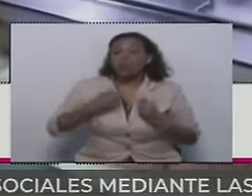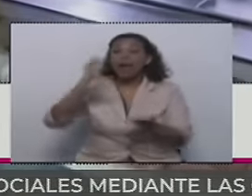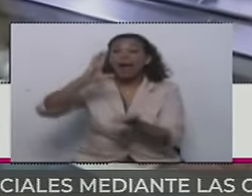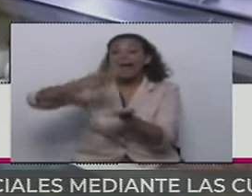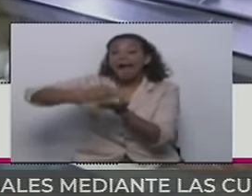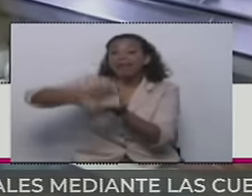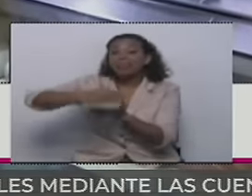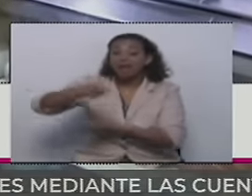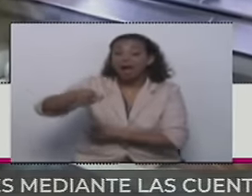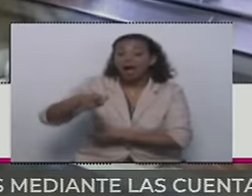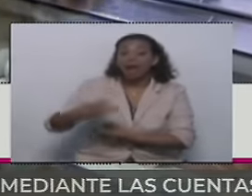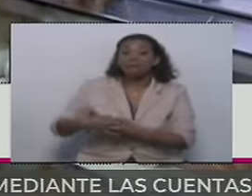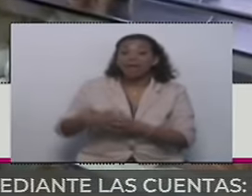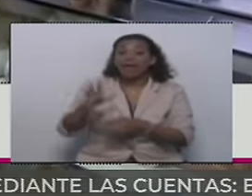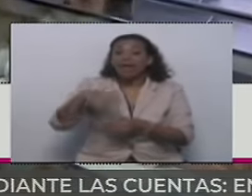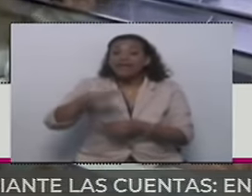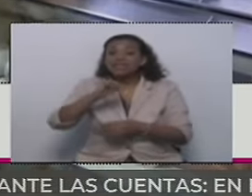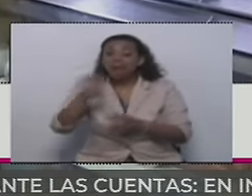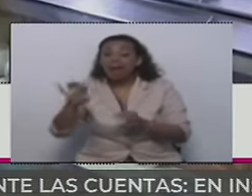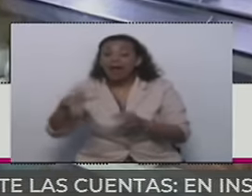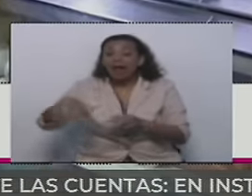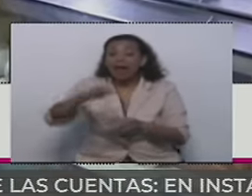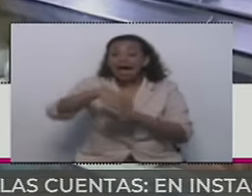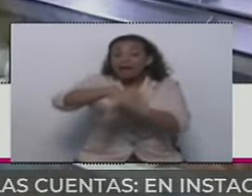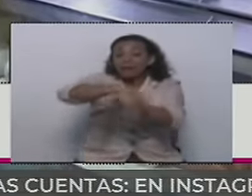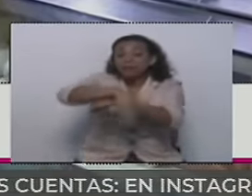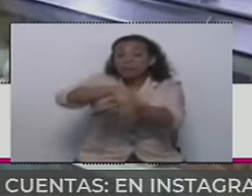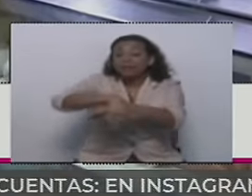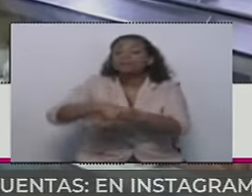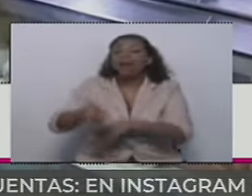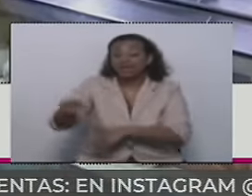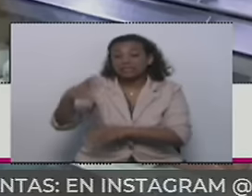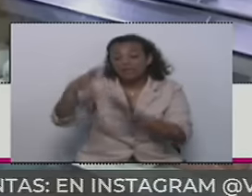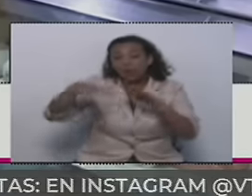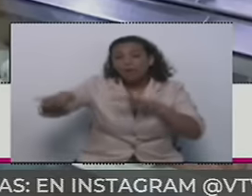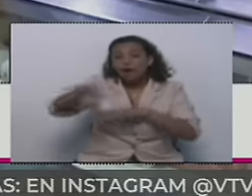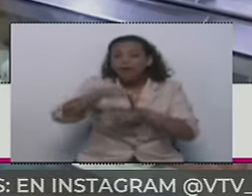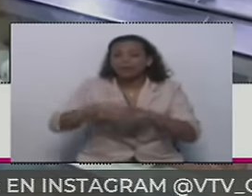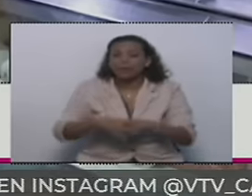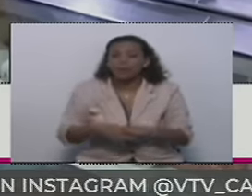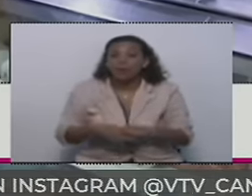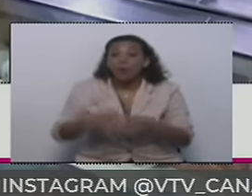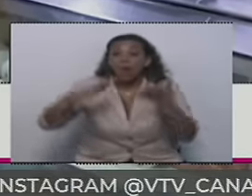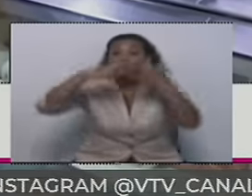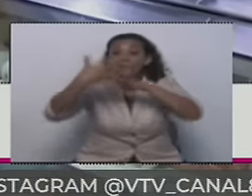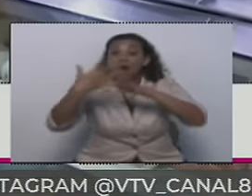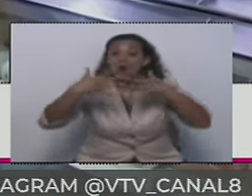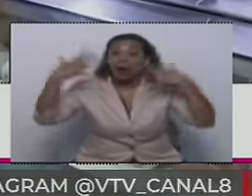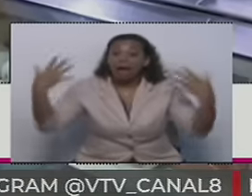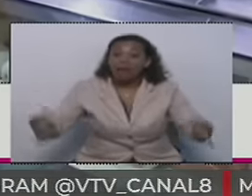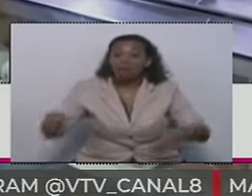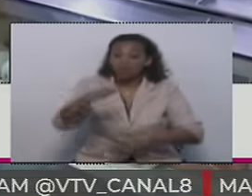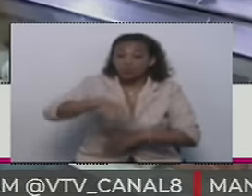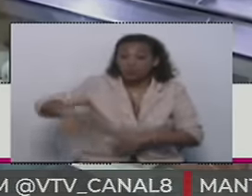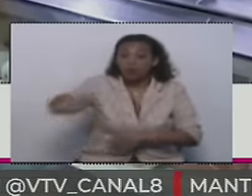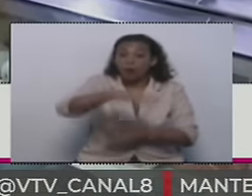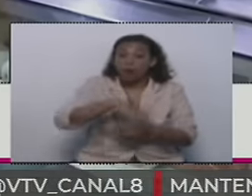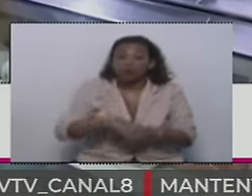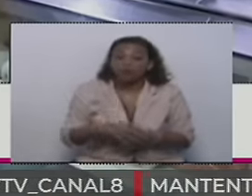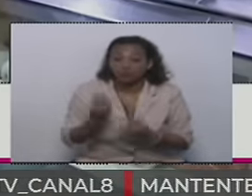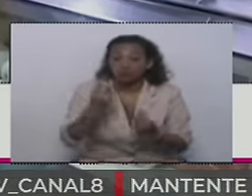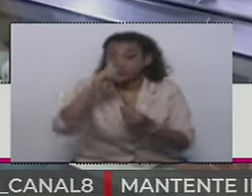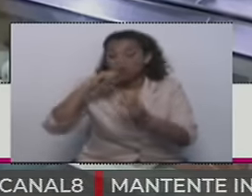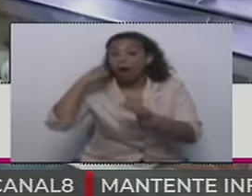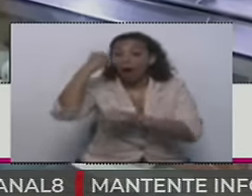¿Qué parte de Katia? Y Sea Medina, calle Venezuela. Ay, Sea Medina, vale. Sea Medina es un barrio grande. Mira. Y además tiene mucho